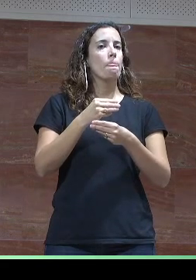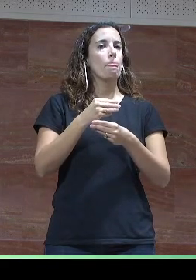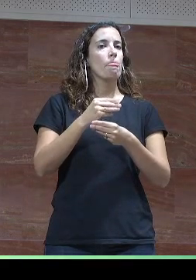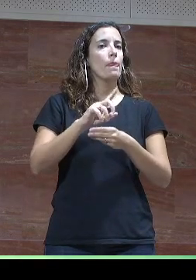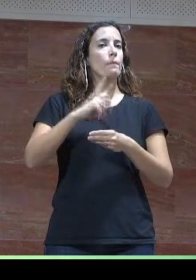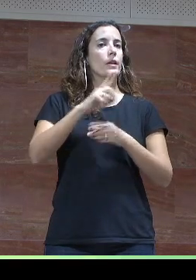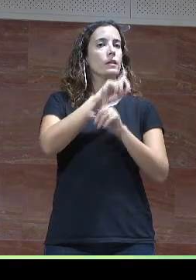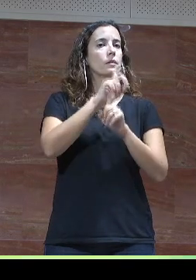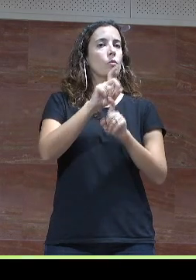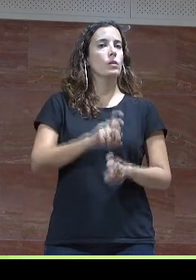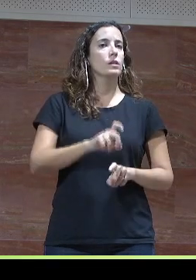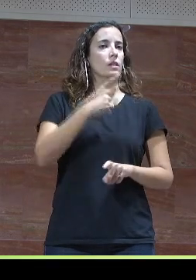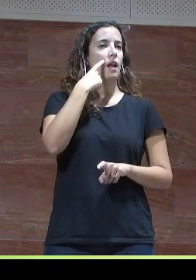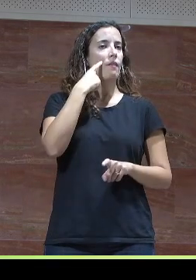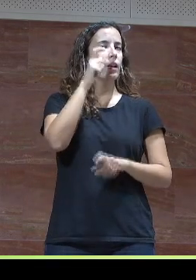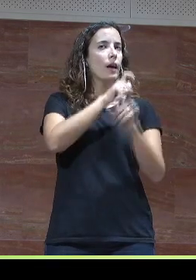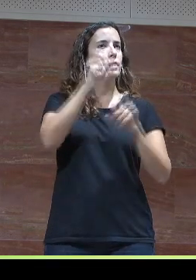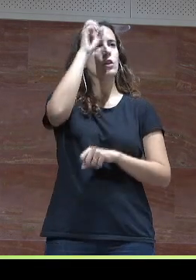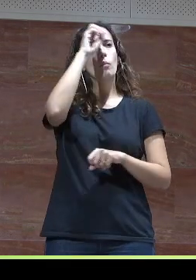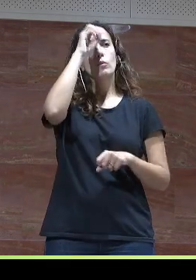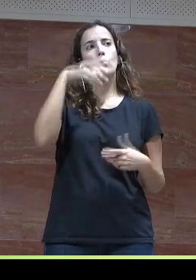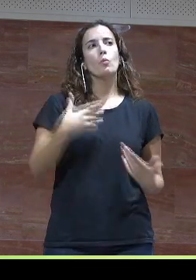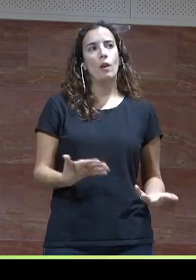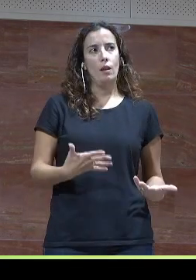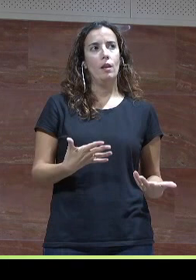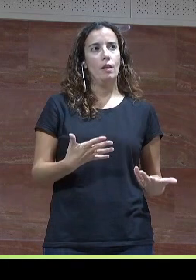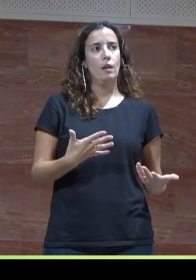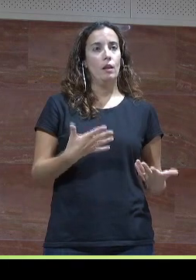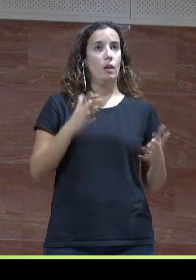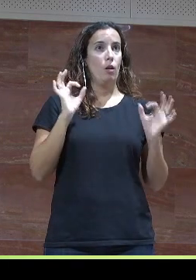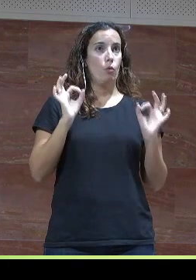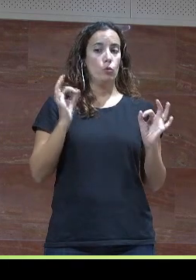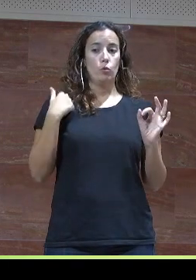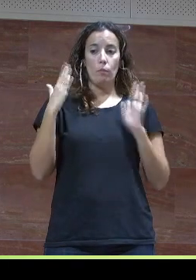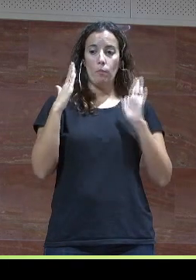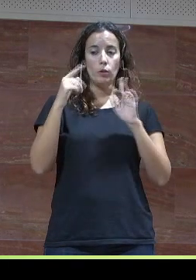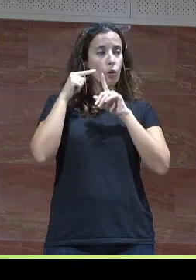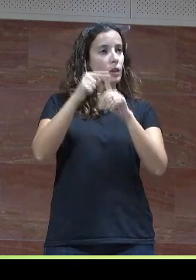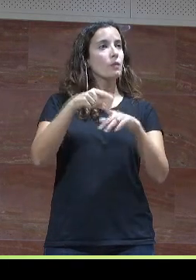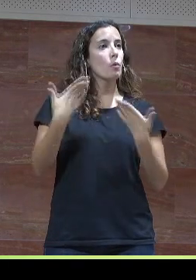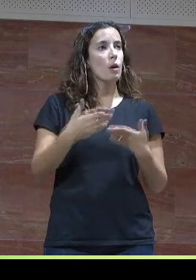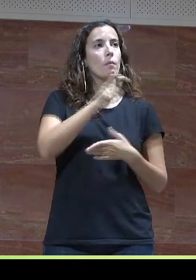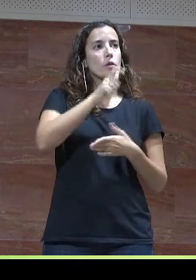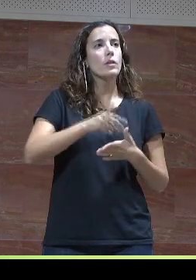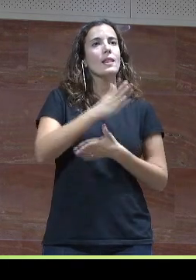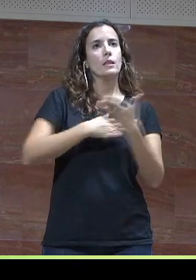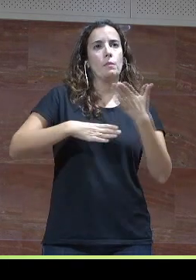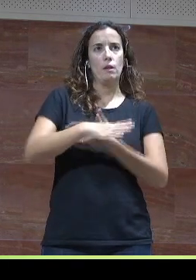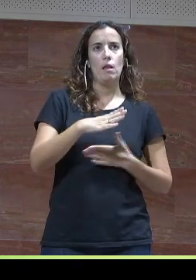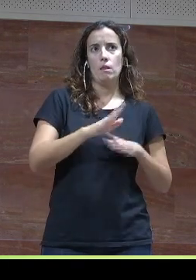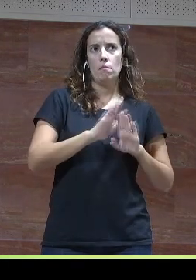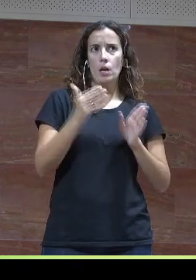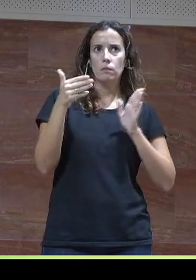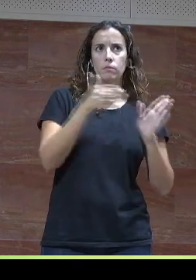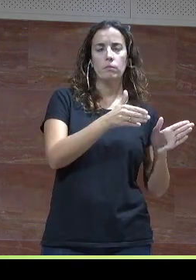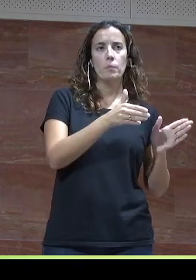primeras encuestas de ver cómo la gente lo veía, se pensó en aquel momento para las personas con discapacidad, y cuando se hicieron aquellos